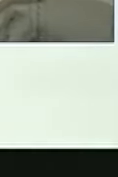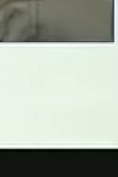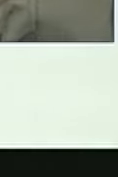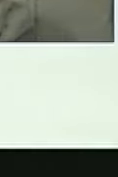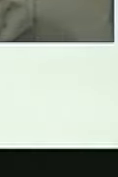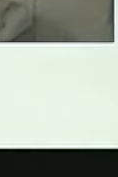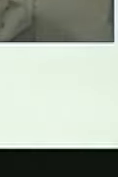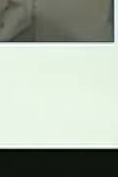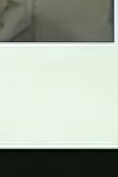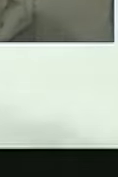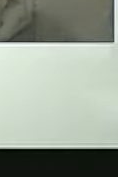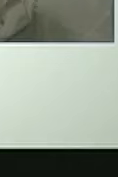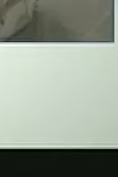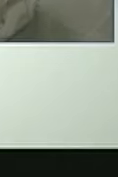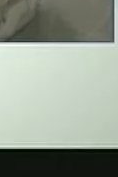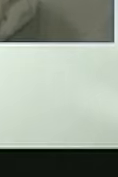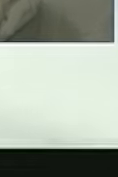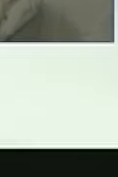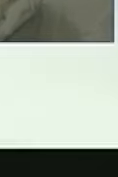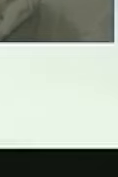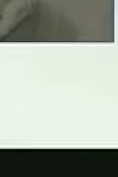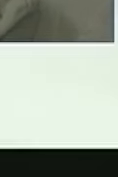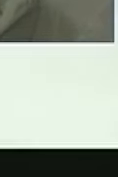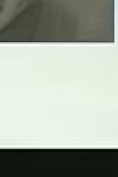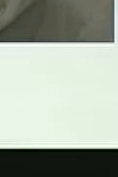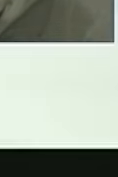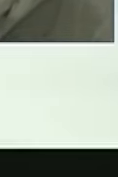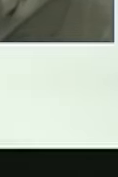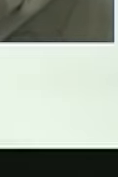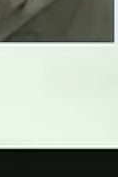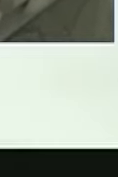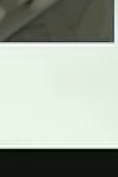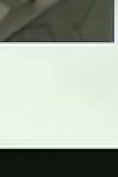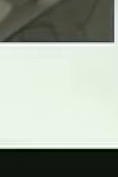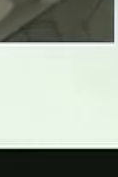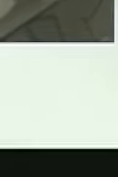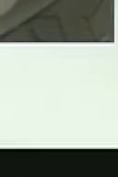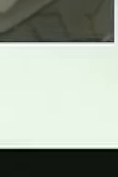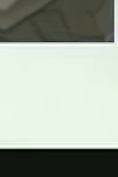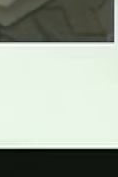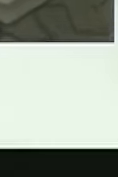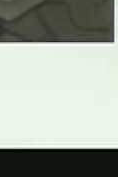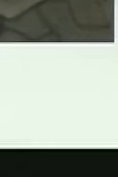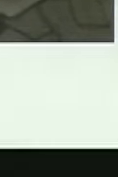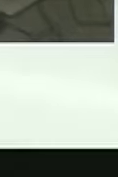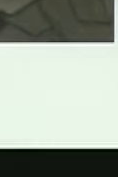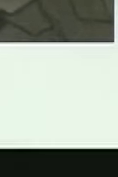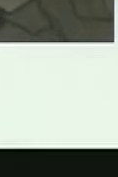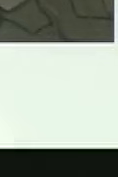salvavidas, lo metí aquí y eso era, ¡blum!, un salvavidas cada media hora.